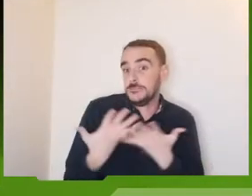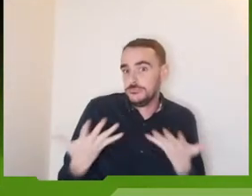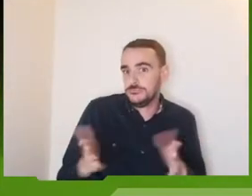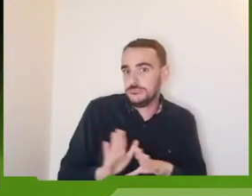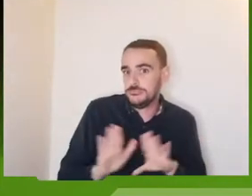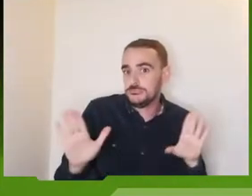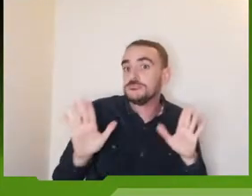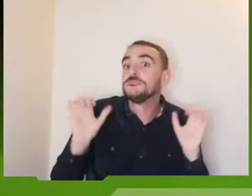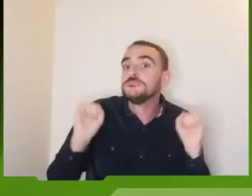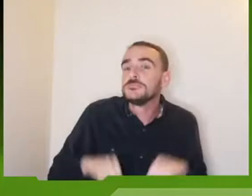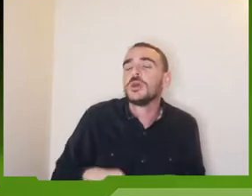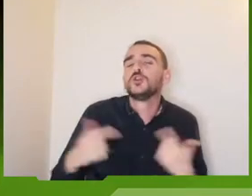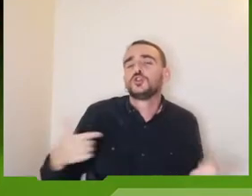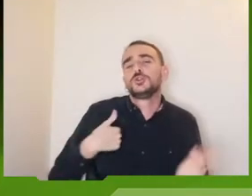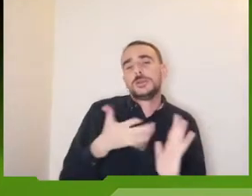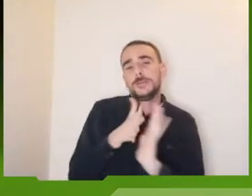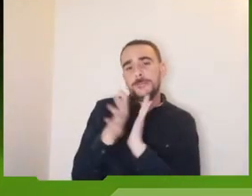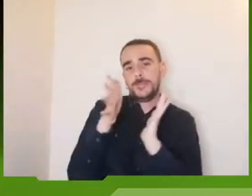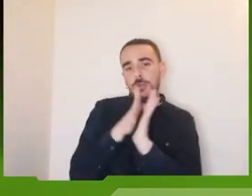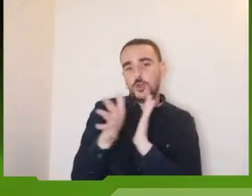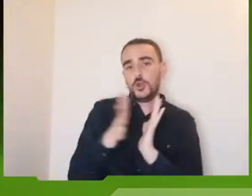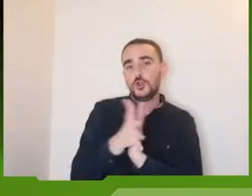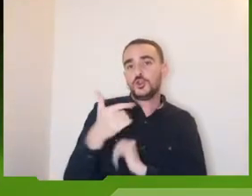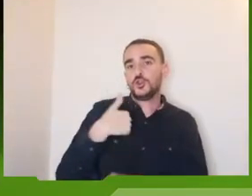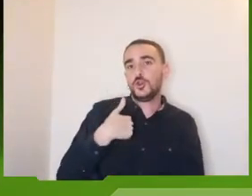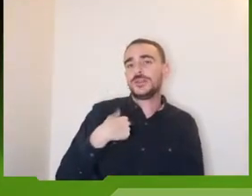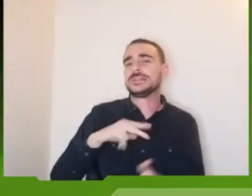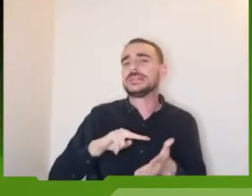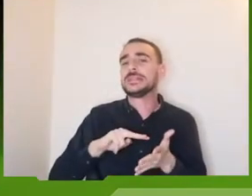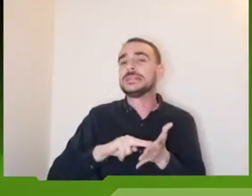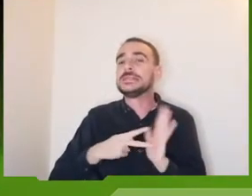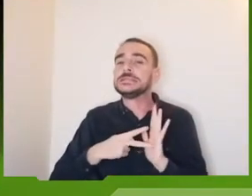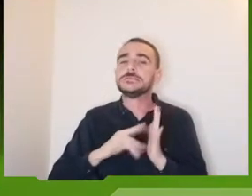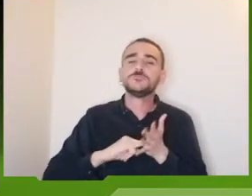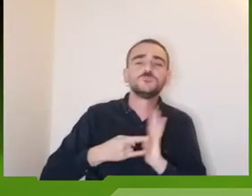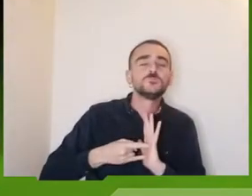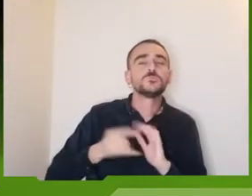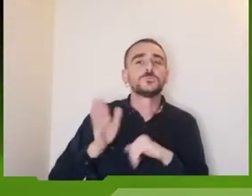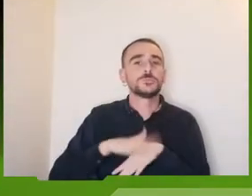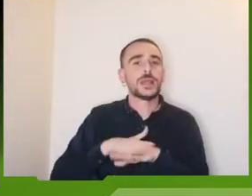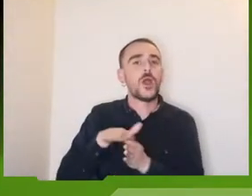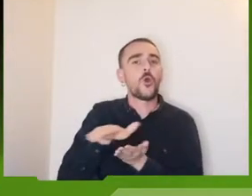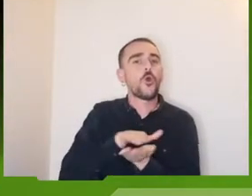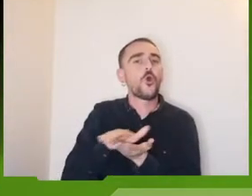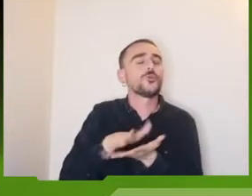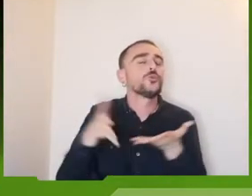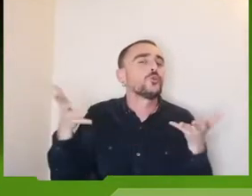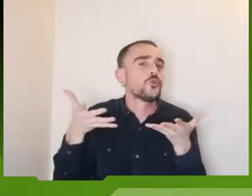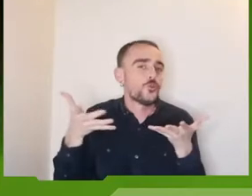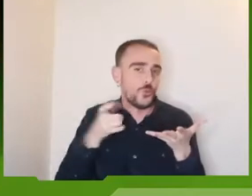idea de, como mi técnica de hacer croquetas para que podáis